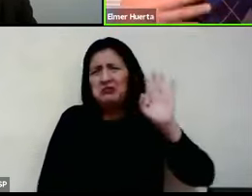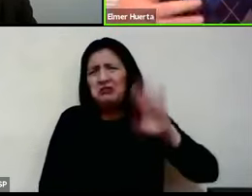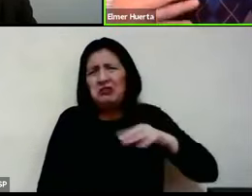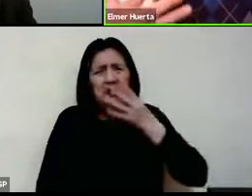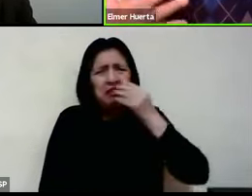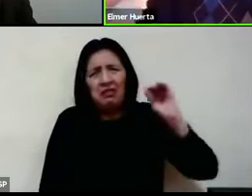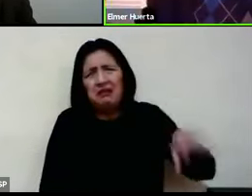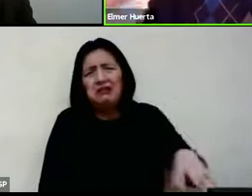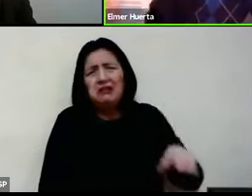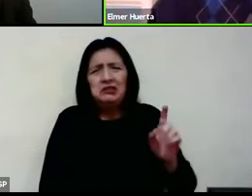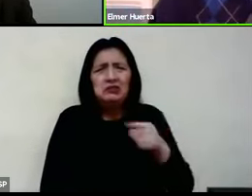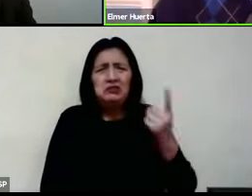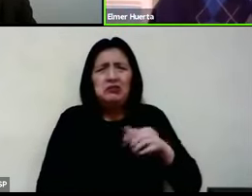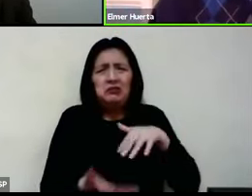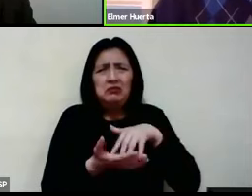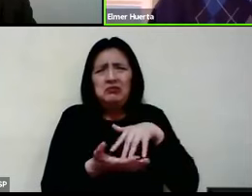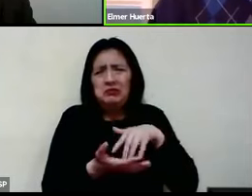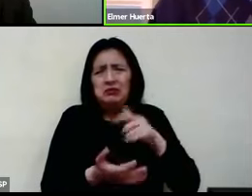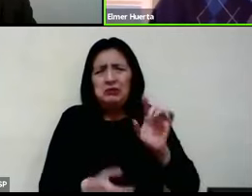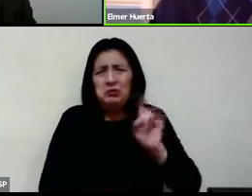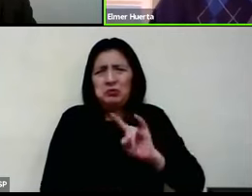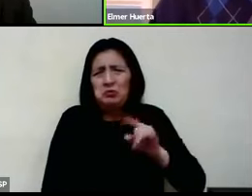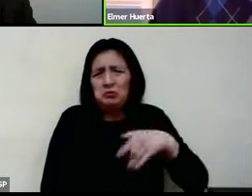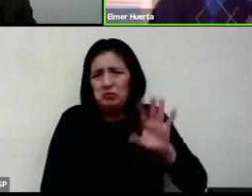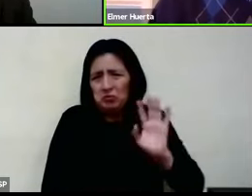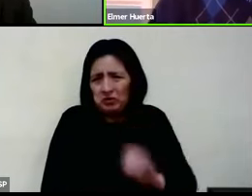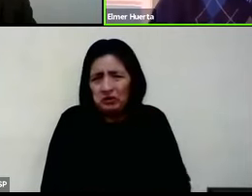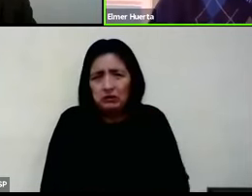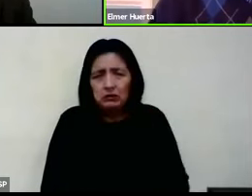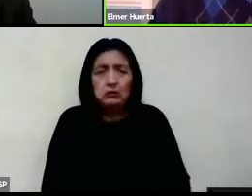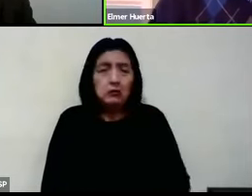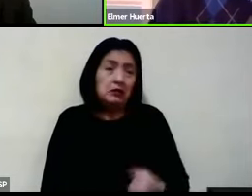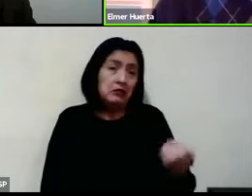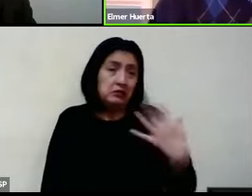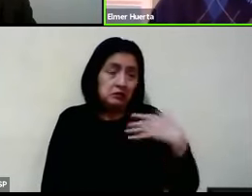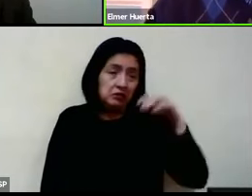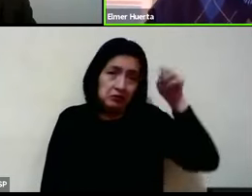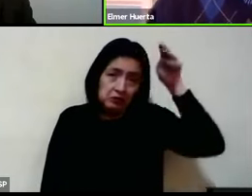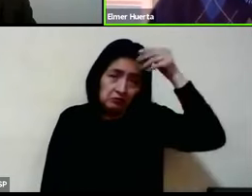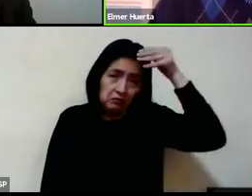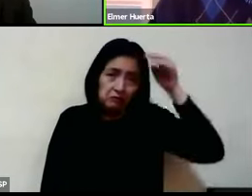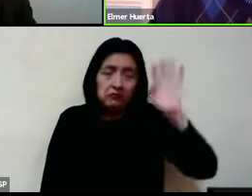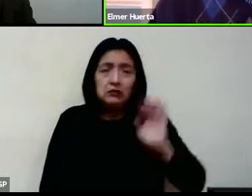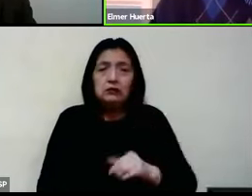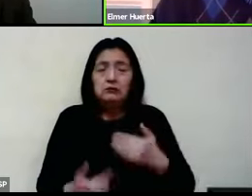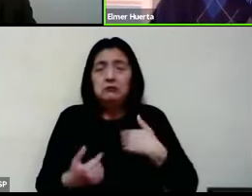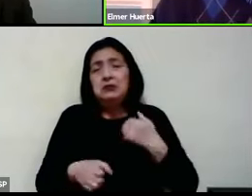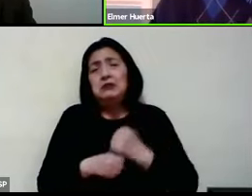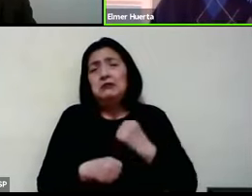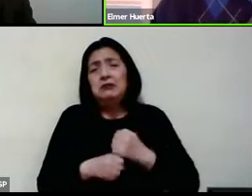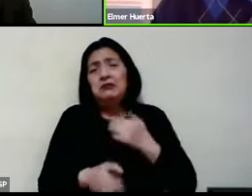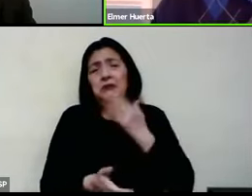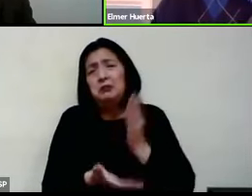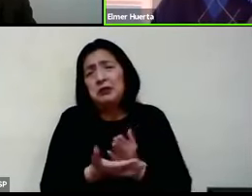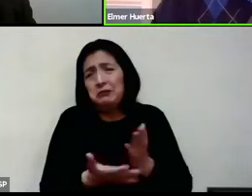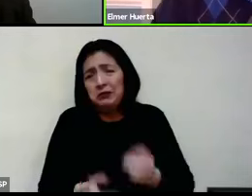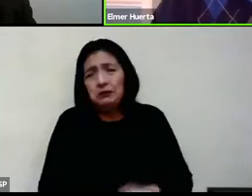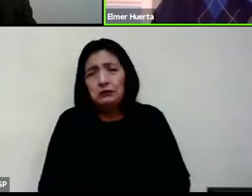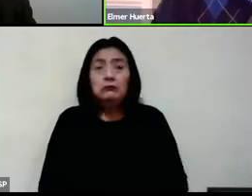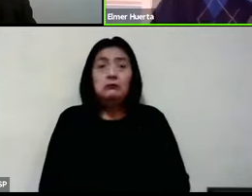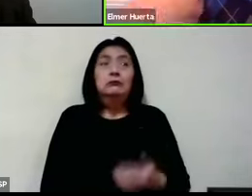porque solamente los débiles usan mascarillas. Así dice Trump. Entonces, en mi trabajo tengo problemas.